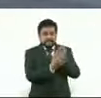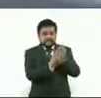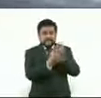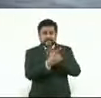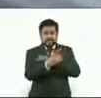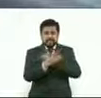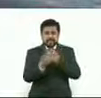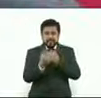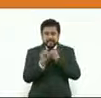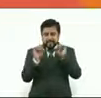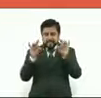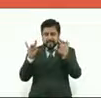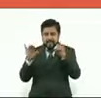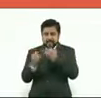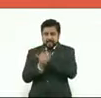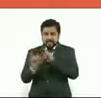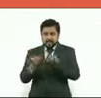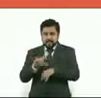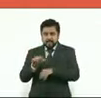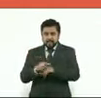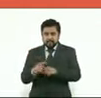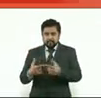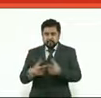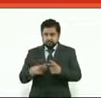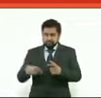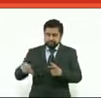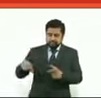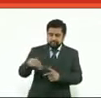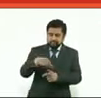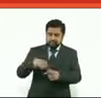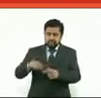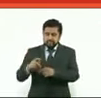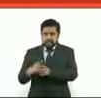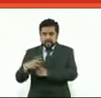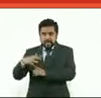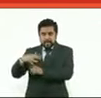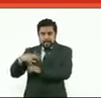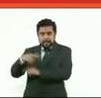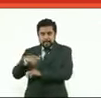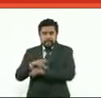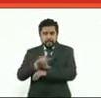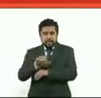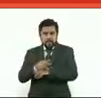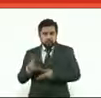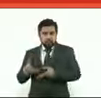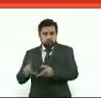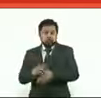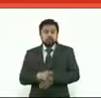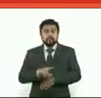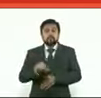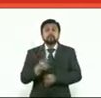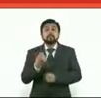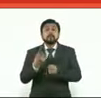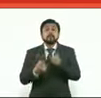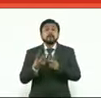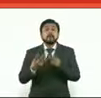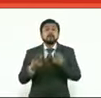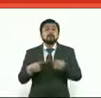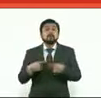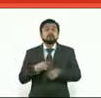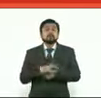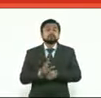Glorieta de la Palma. Así que, pues a la espera del resto de los competidores, ya pasaron por acá los que están comandando